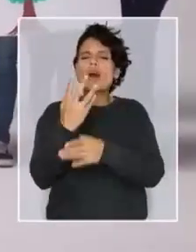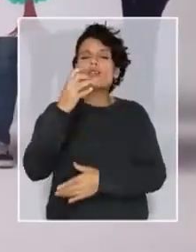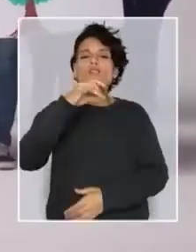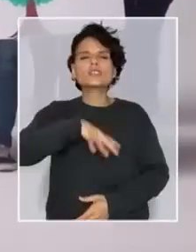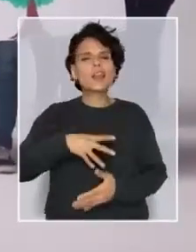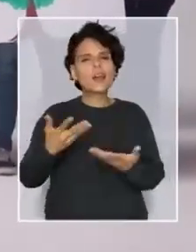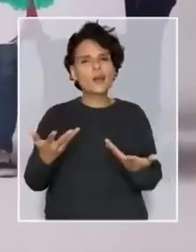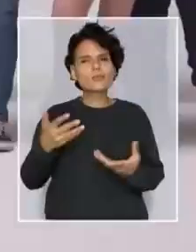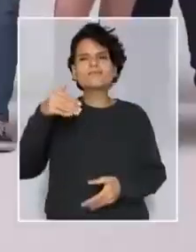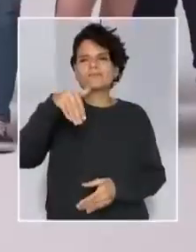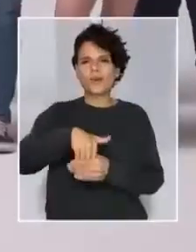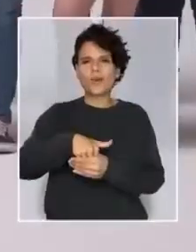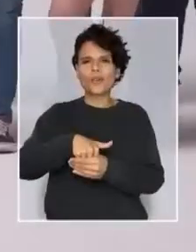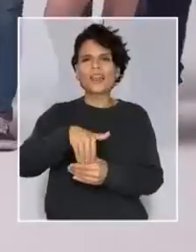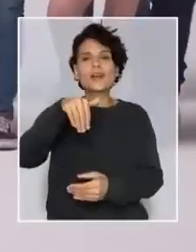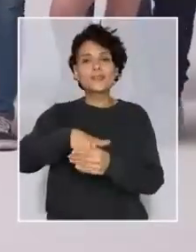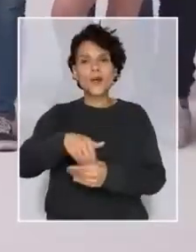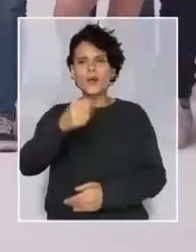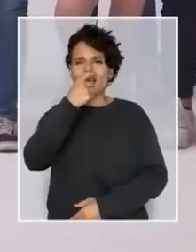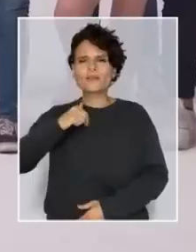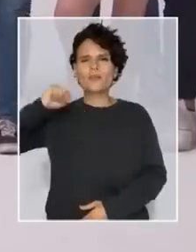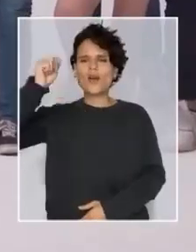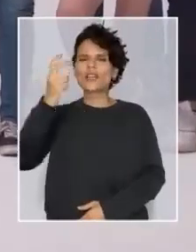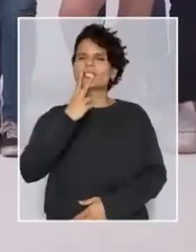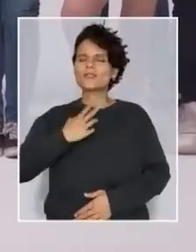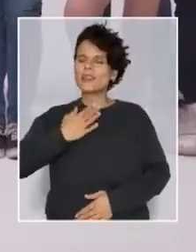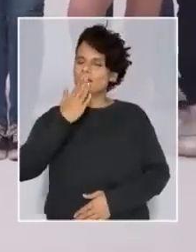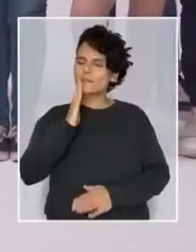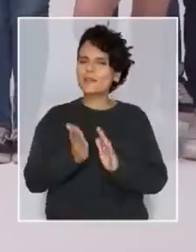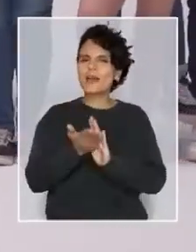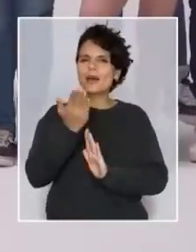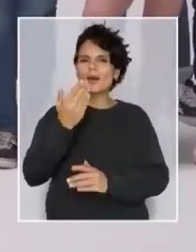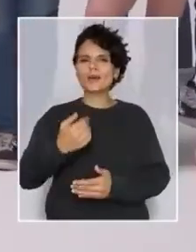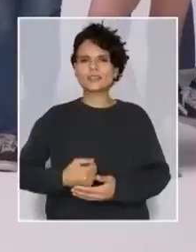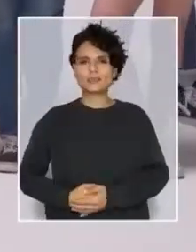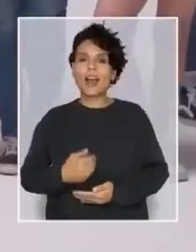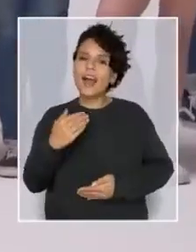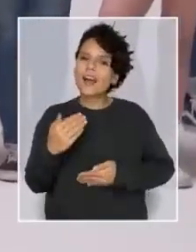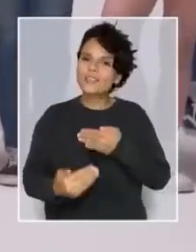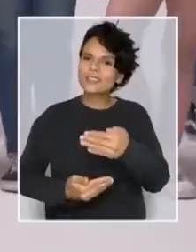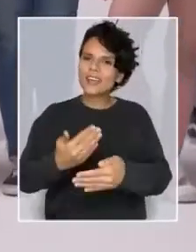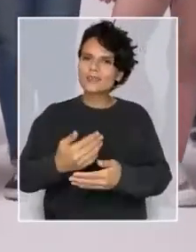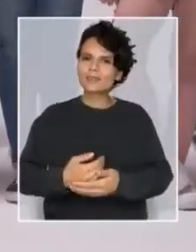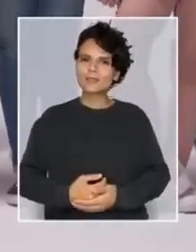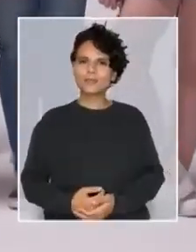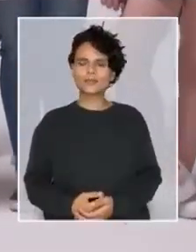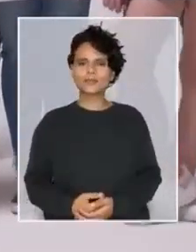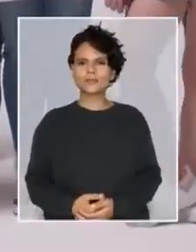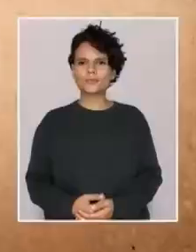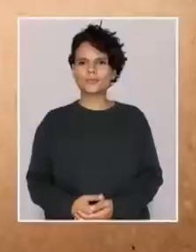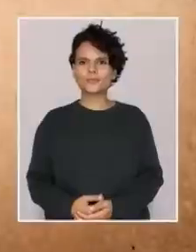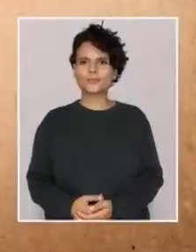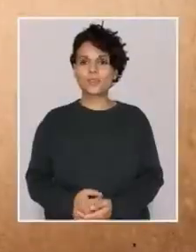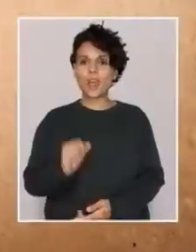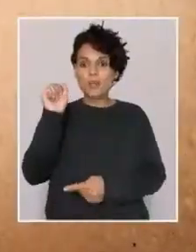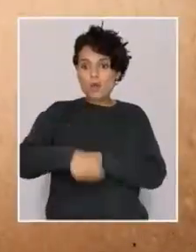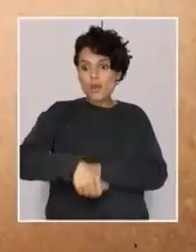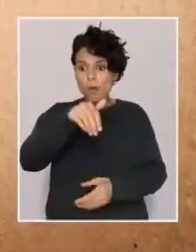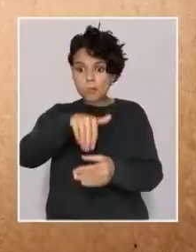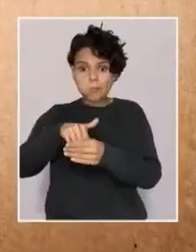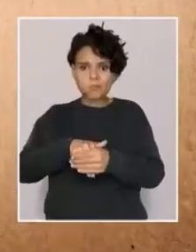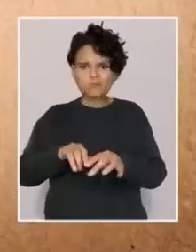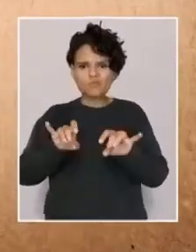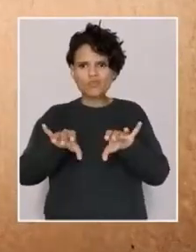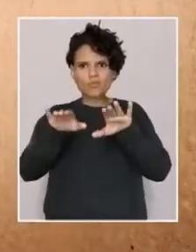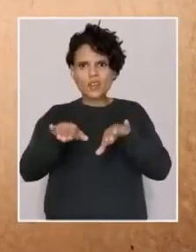Chile. Vota Boric para vivir mejor. Avancemos. No votamos apruebo